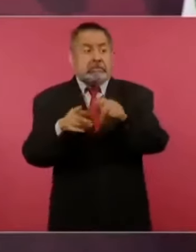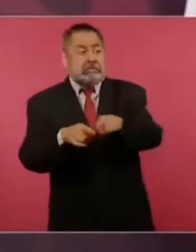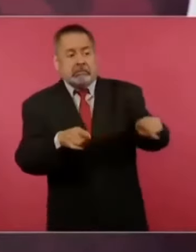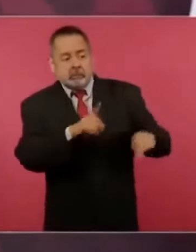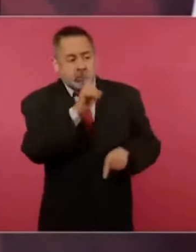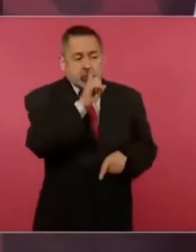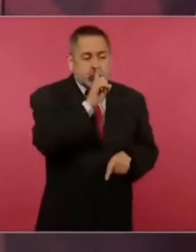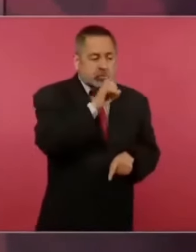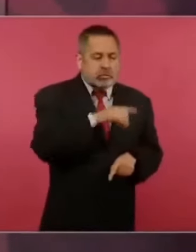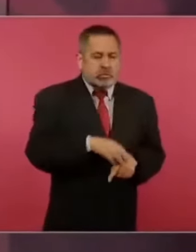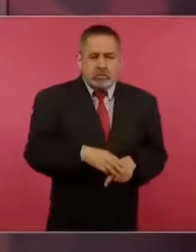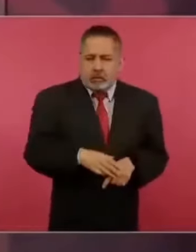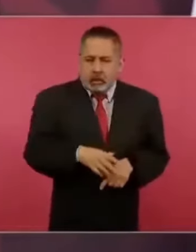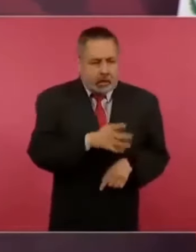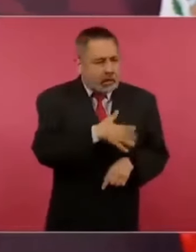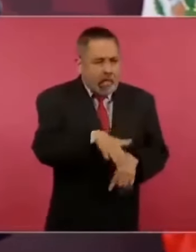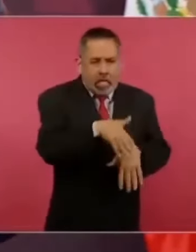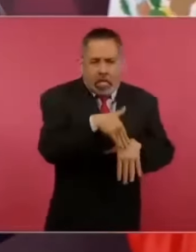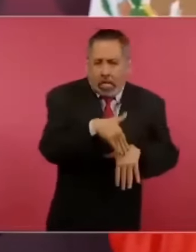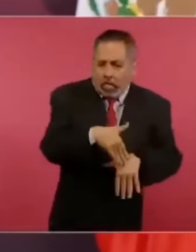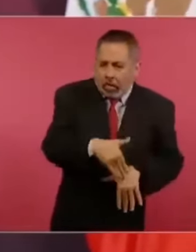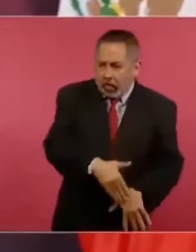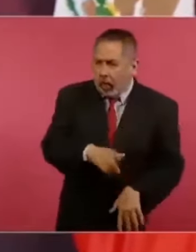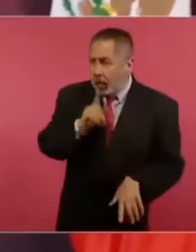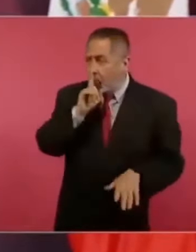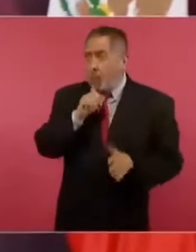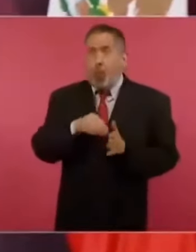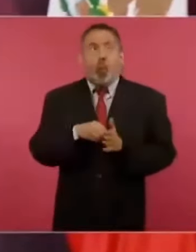Y ahí van todos.